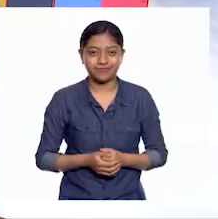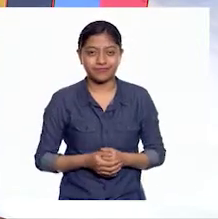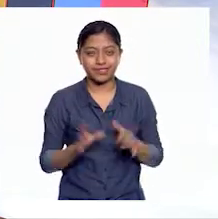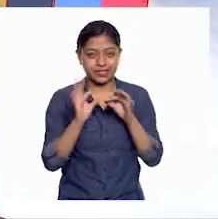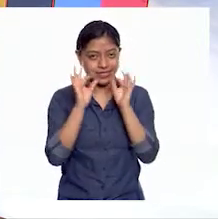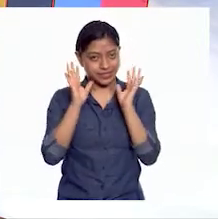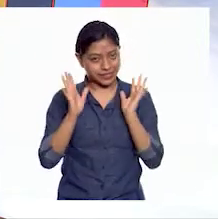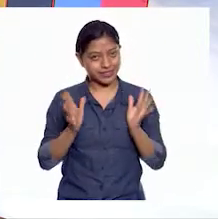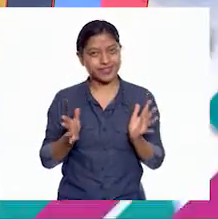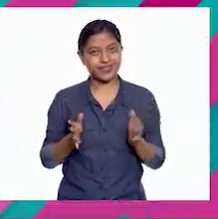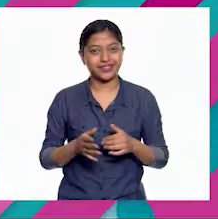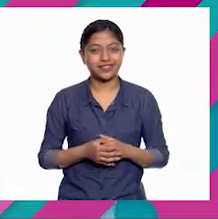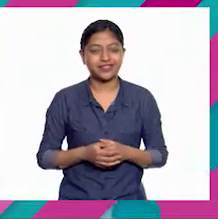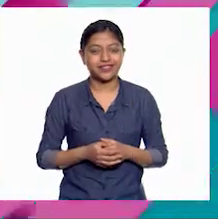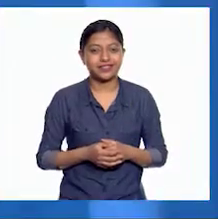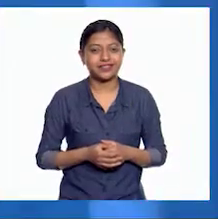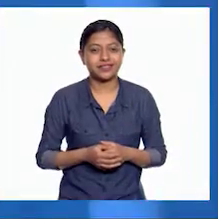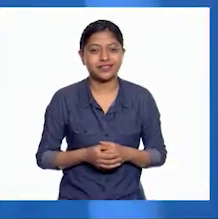contado.